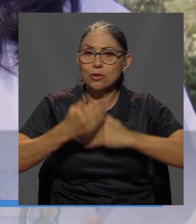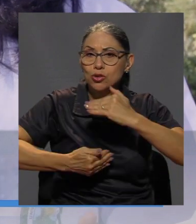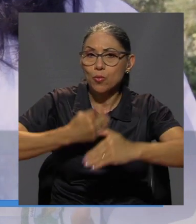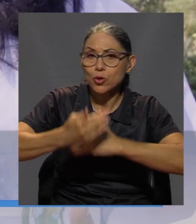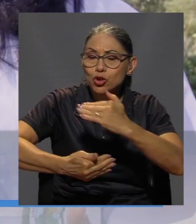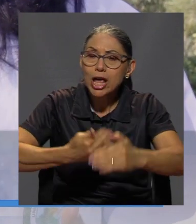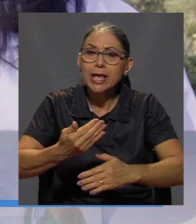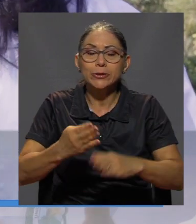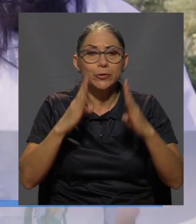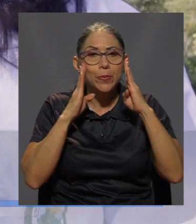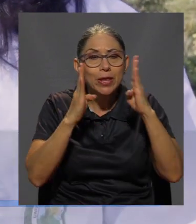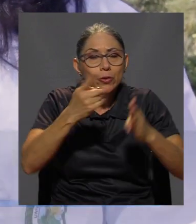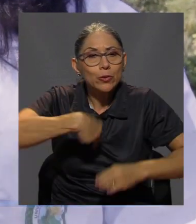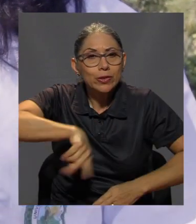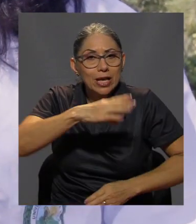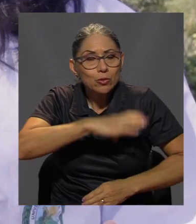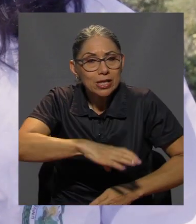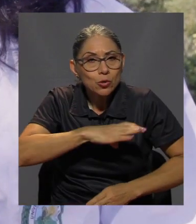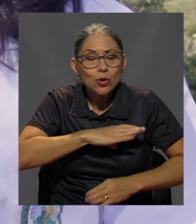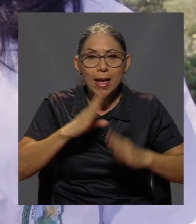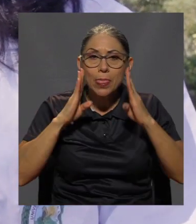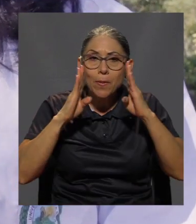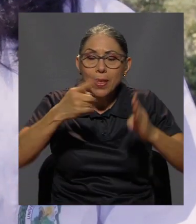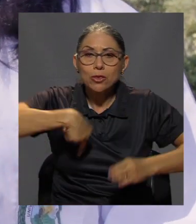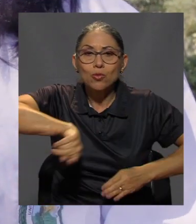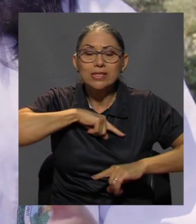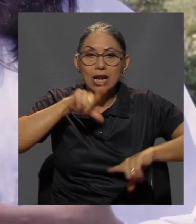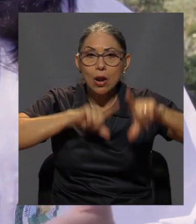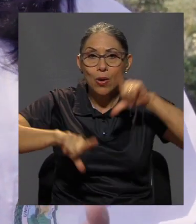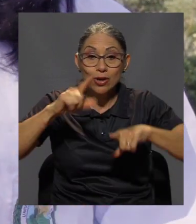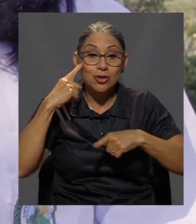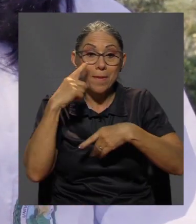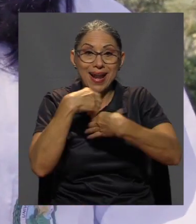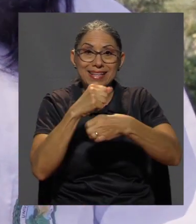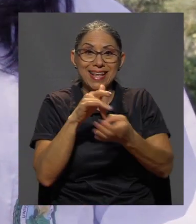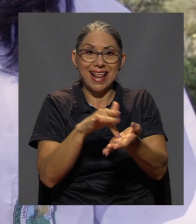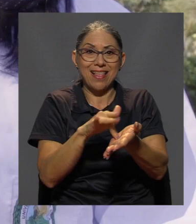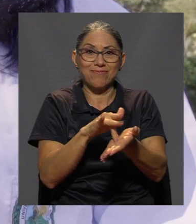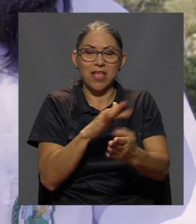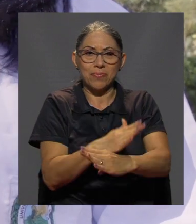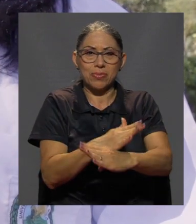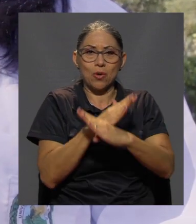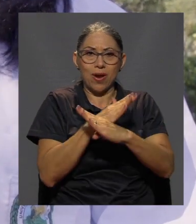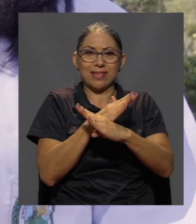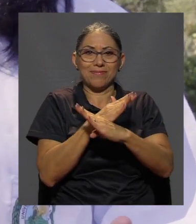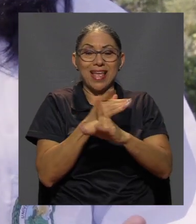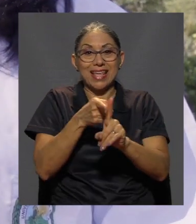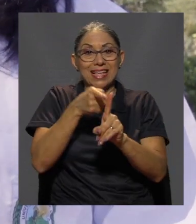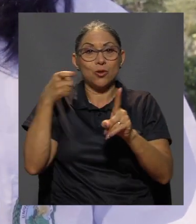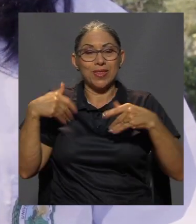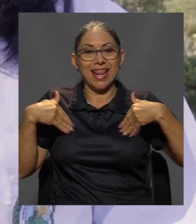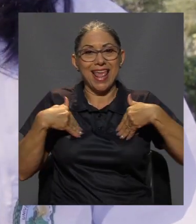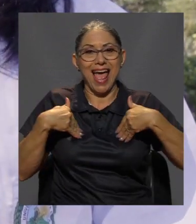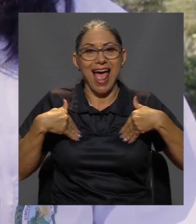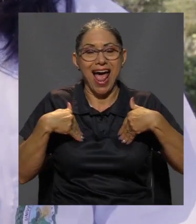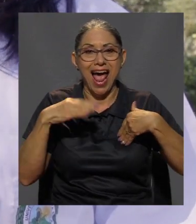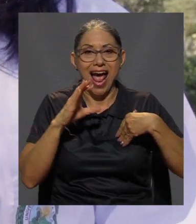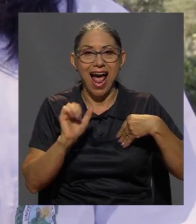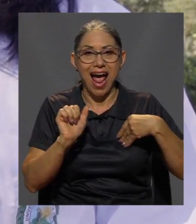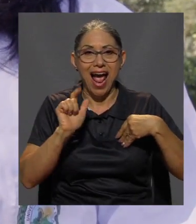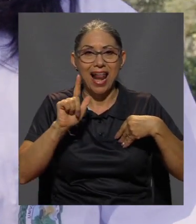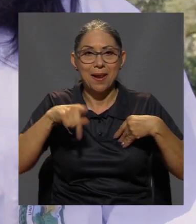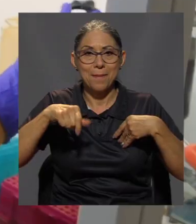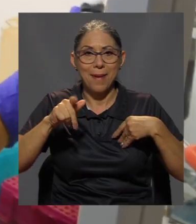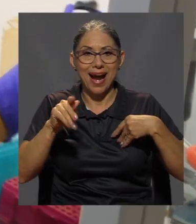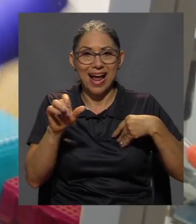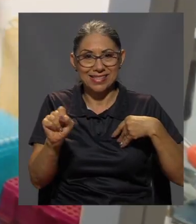proceso y nuestras condiciones y nuestro laboratorio para producir el anticuerpo que se obtiene de las alpacas